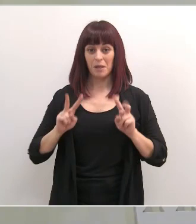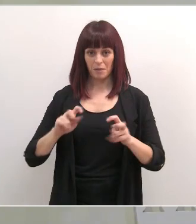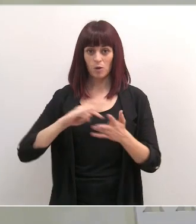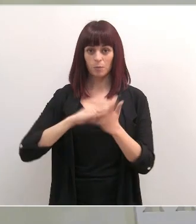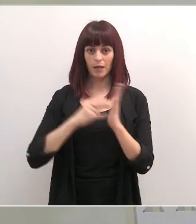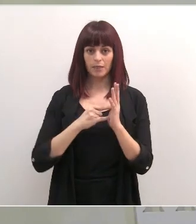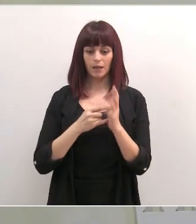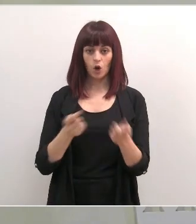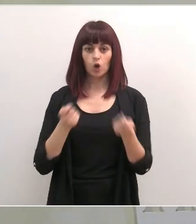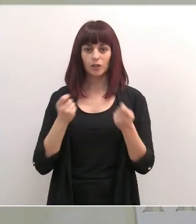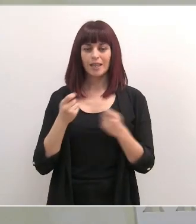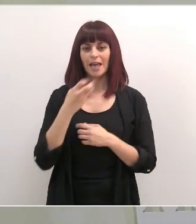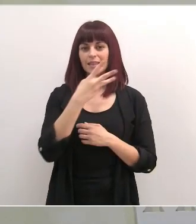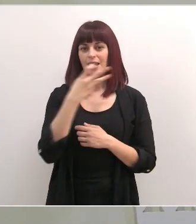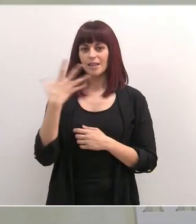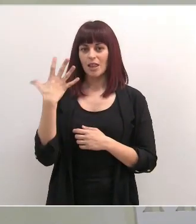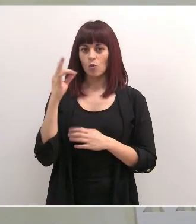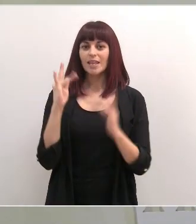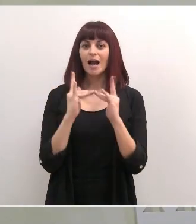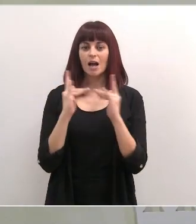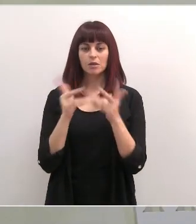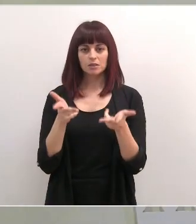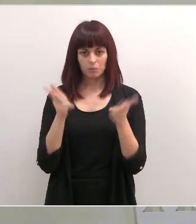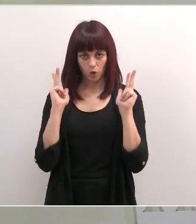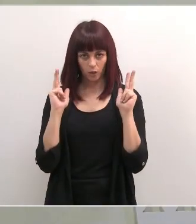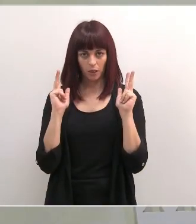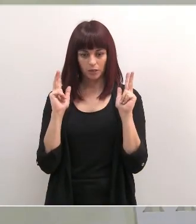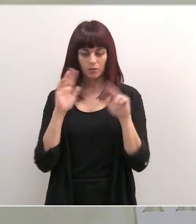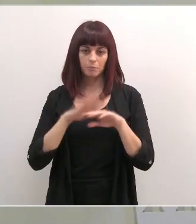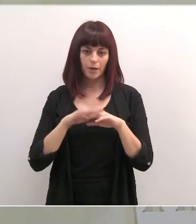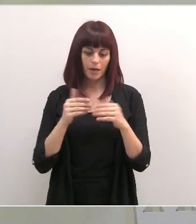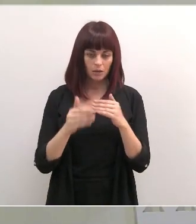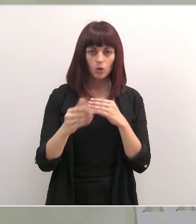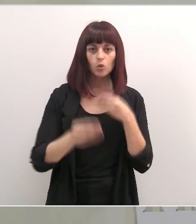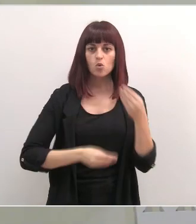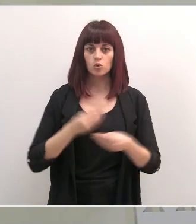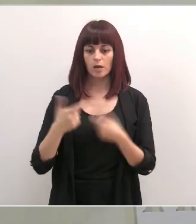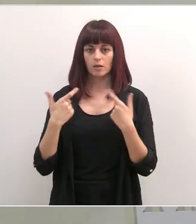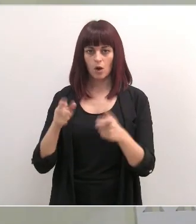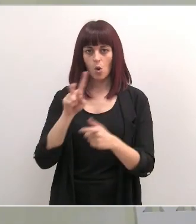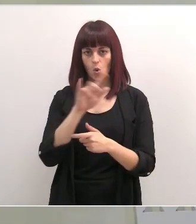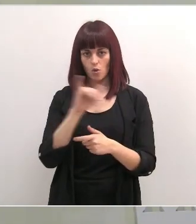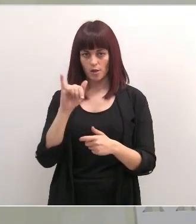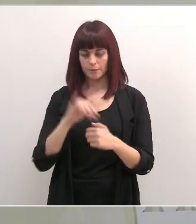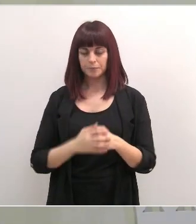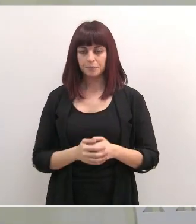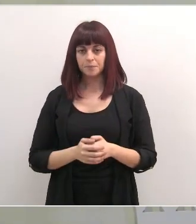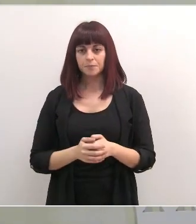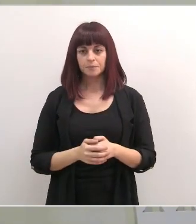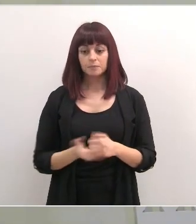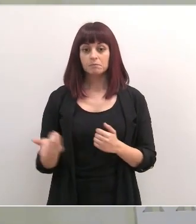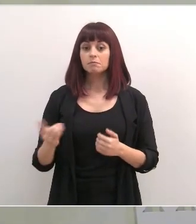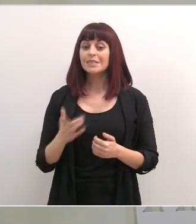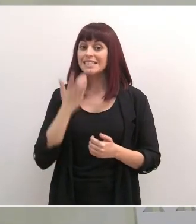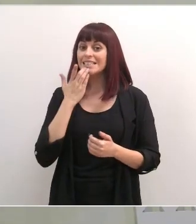contingencia, 350 camas en principio disponibles y estructuradas para poder utilizar como intensivos. ¿Tendríamos más capacidad en